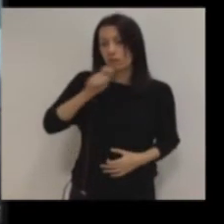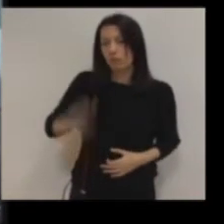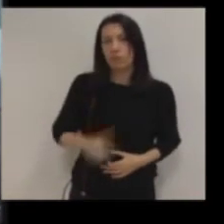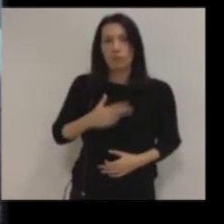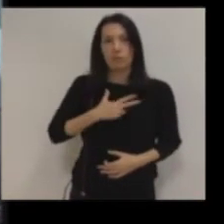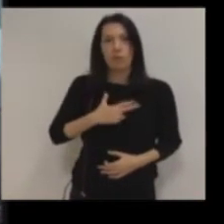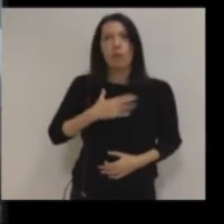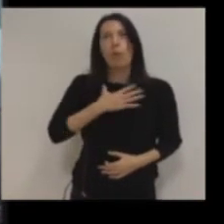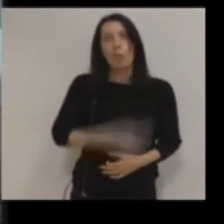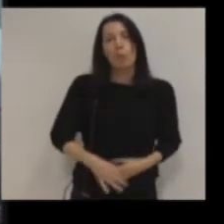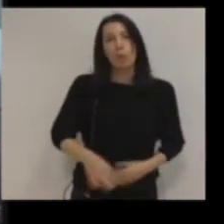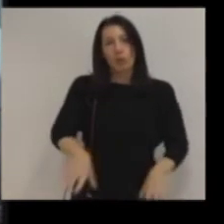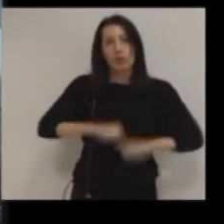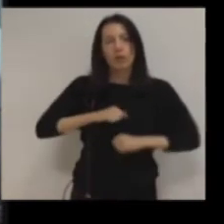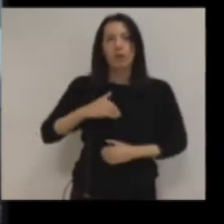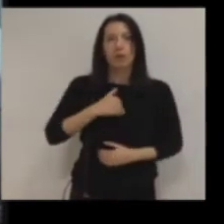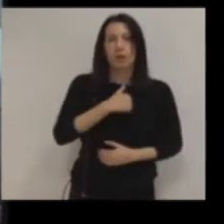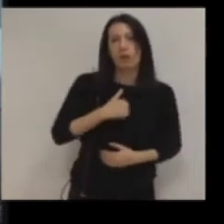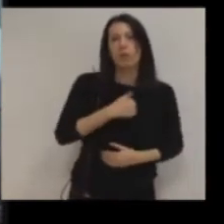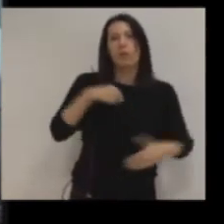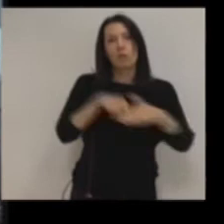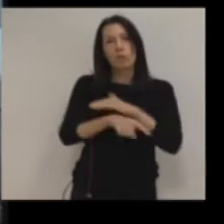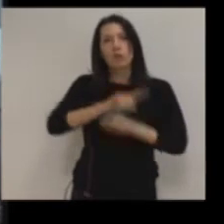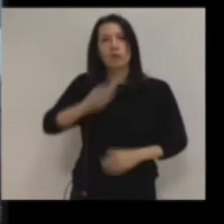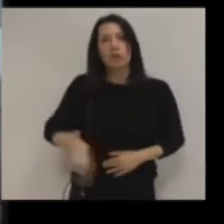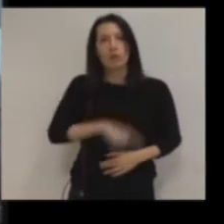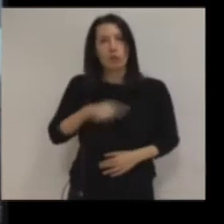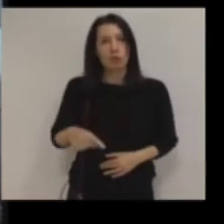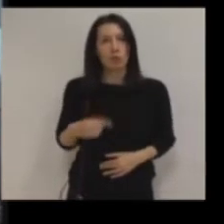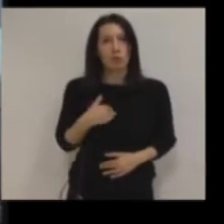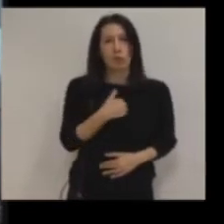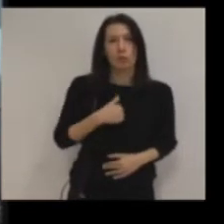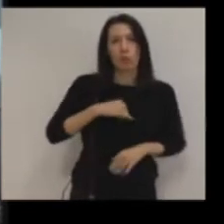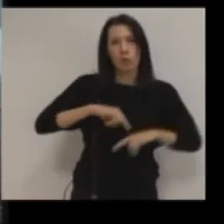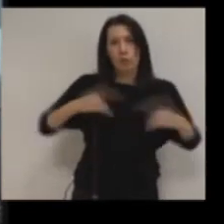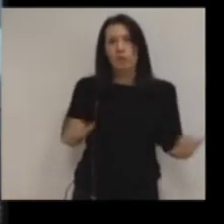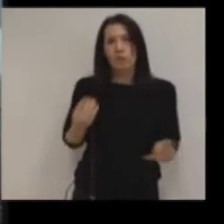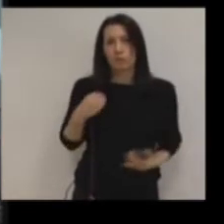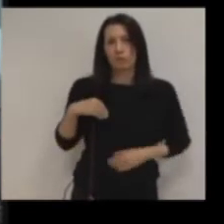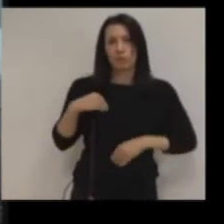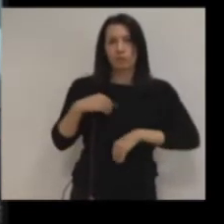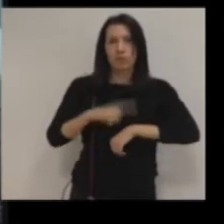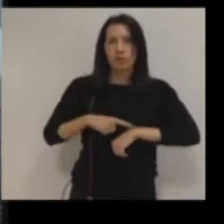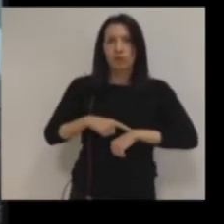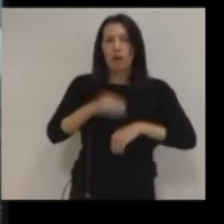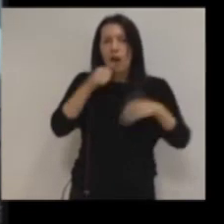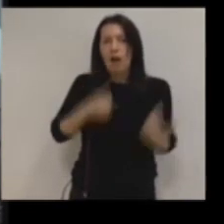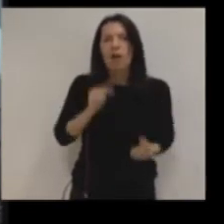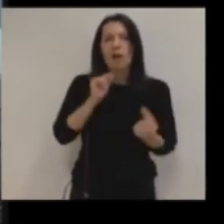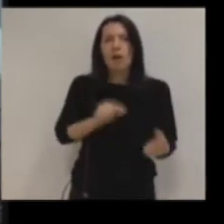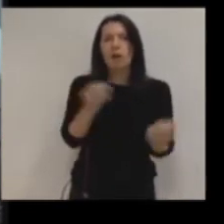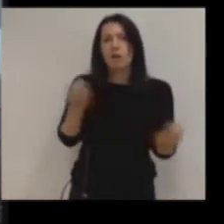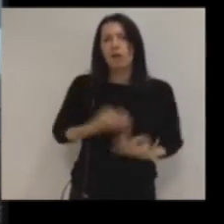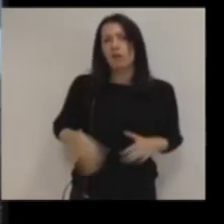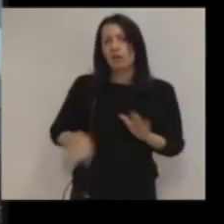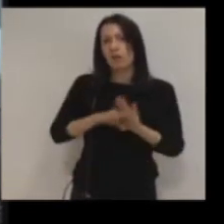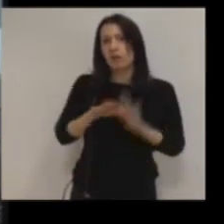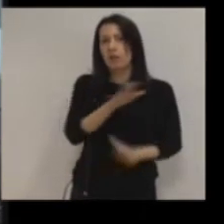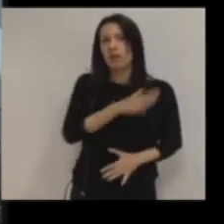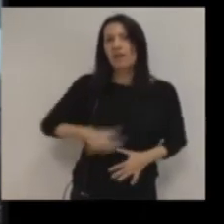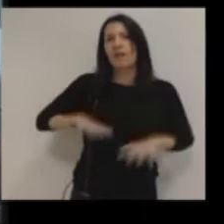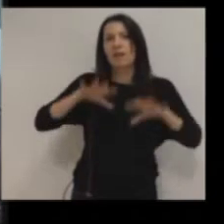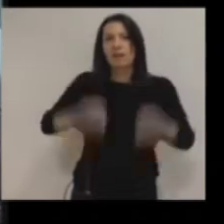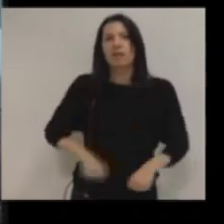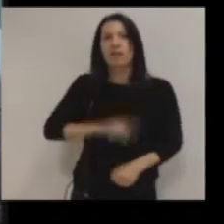ser procurador o un procurador puede ser a la vez al abogado, y la discusión está en si es mejor mantener esas reservas de actividad o no